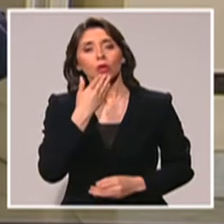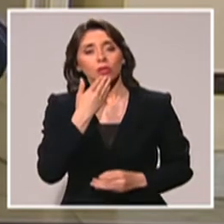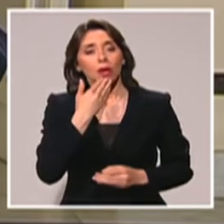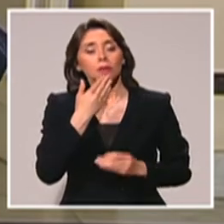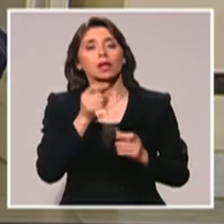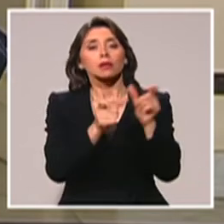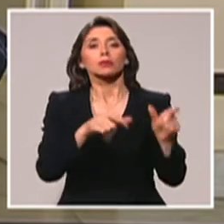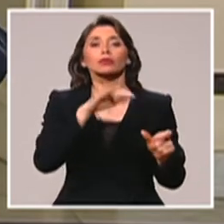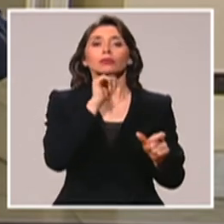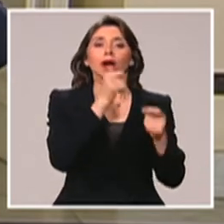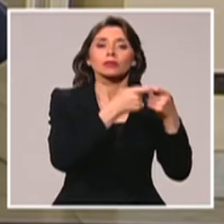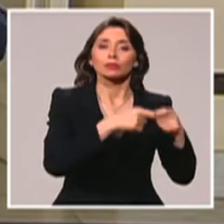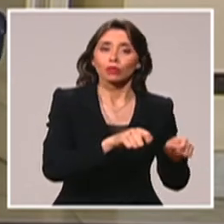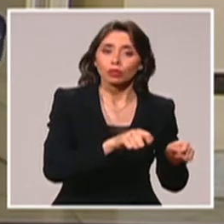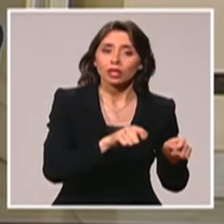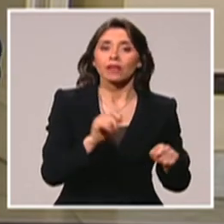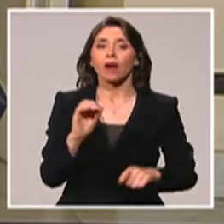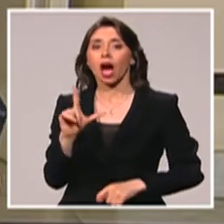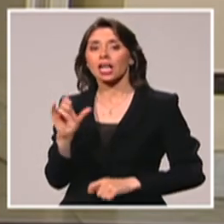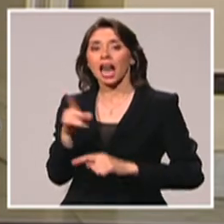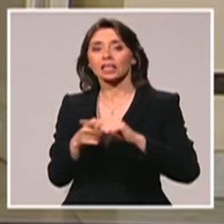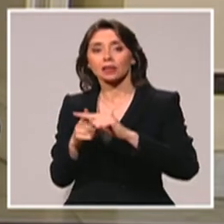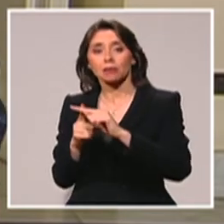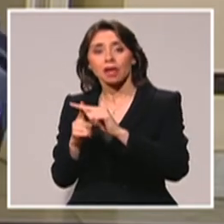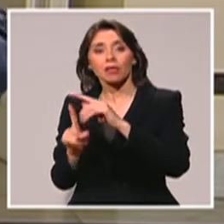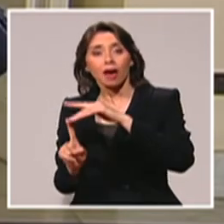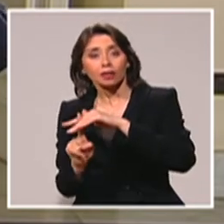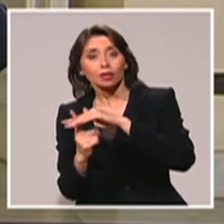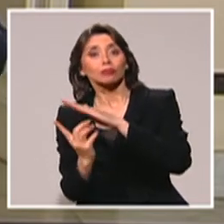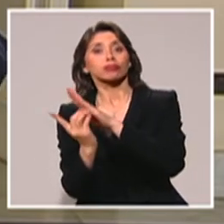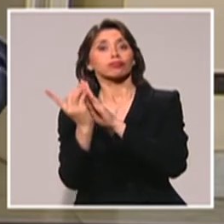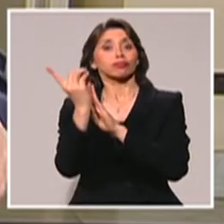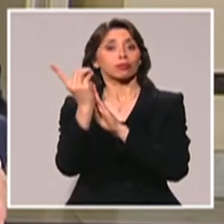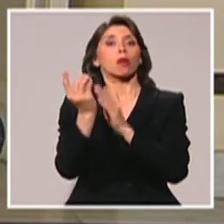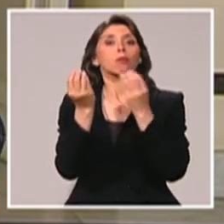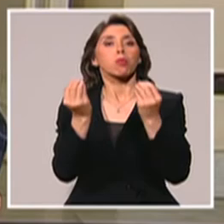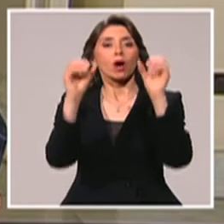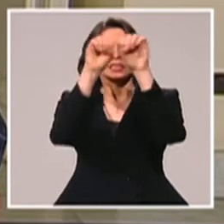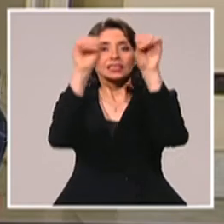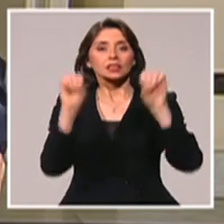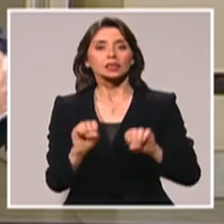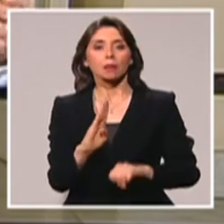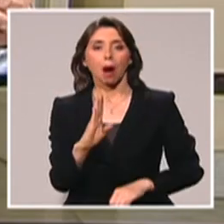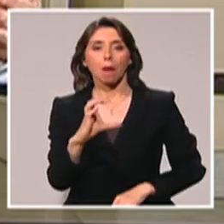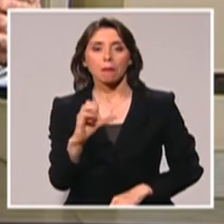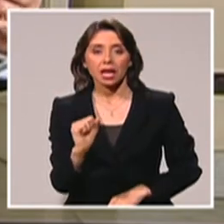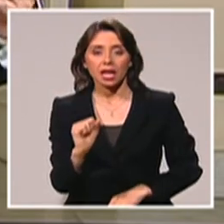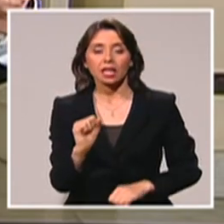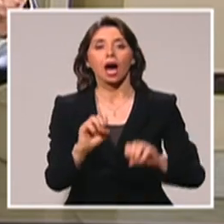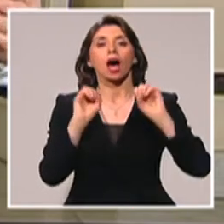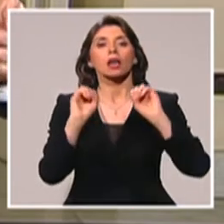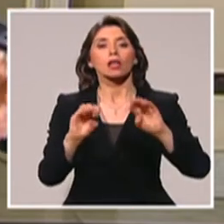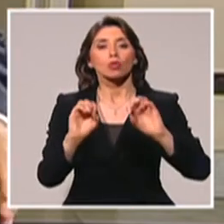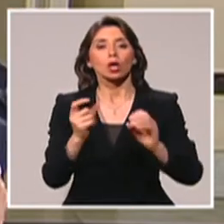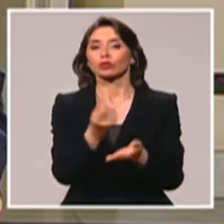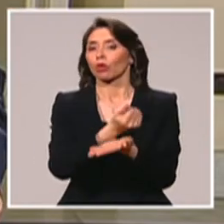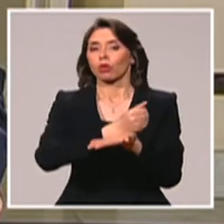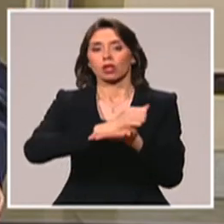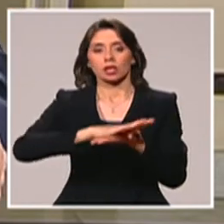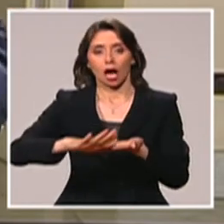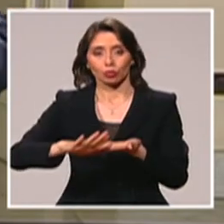los más vulnerables ya la clase media emergente a través de un buen sistema de becas una educación gratuita